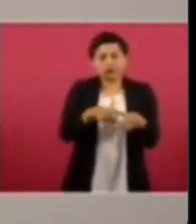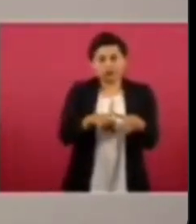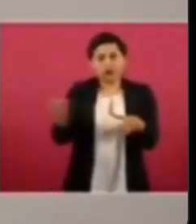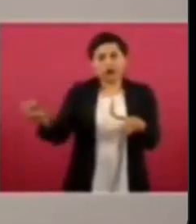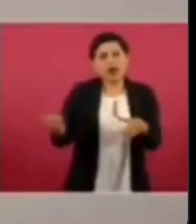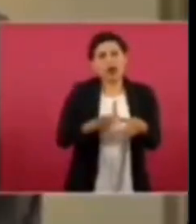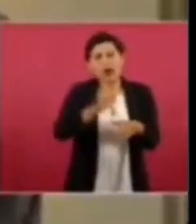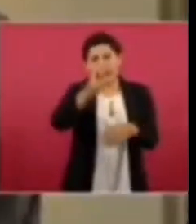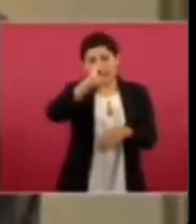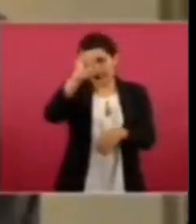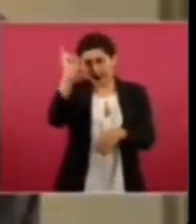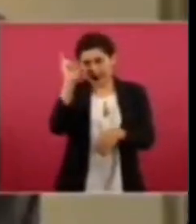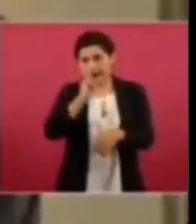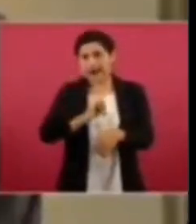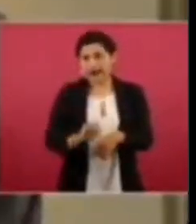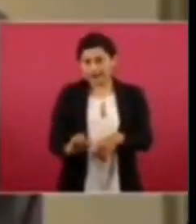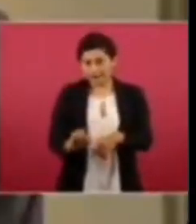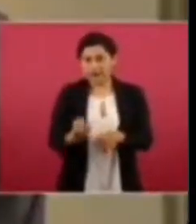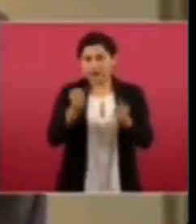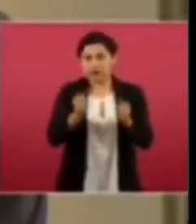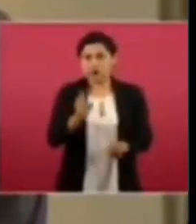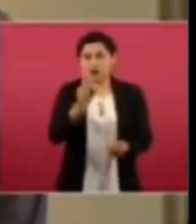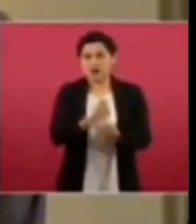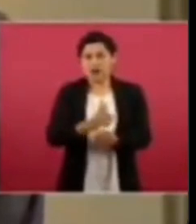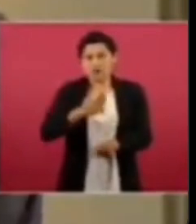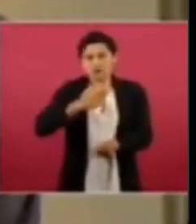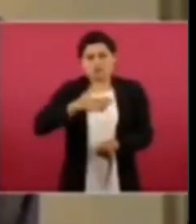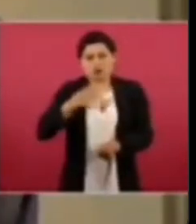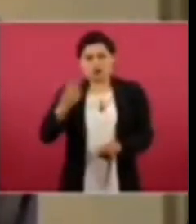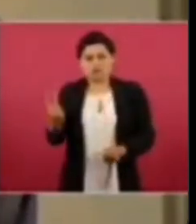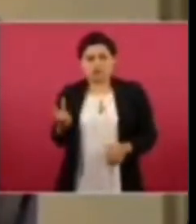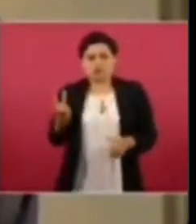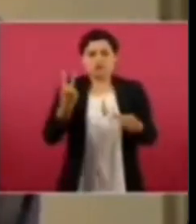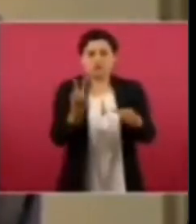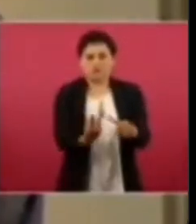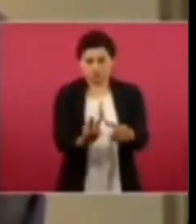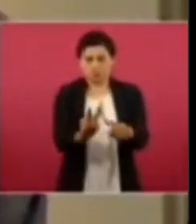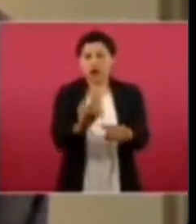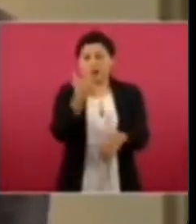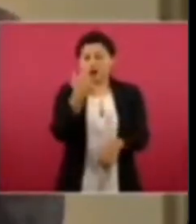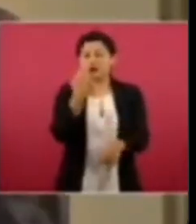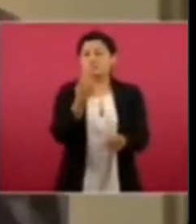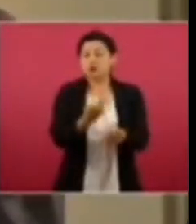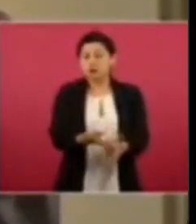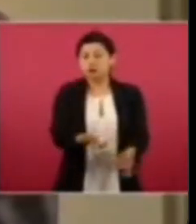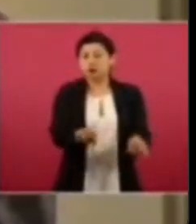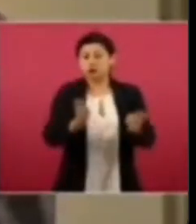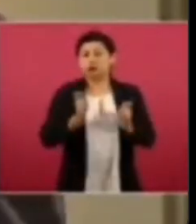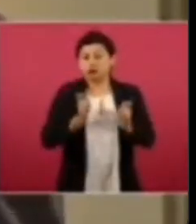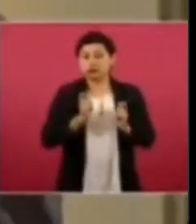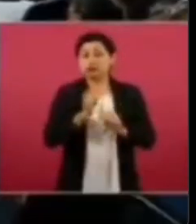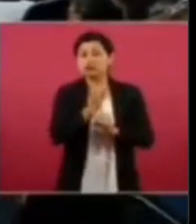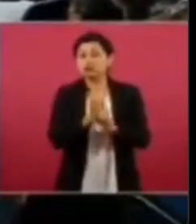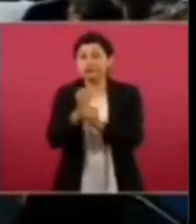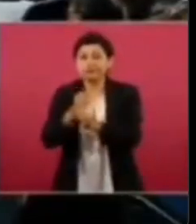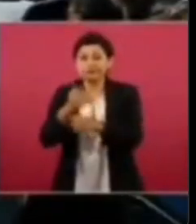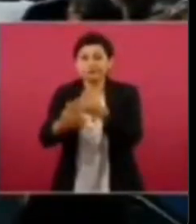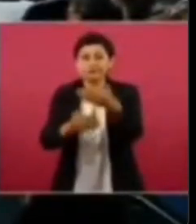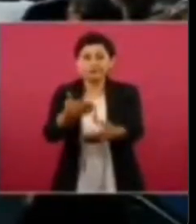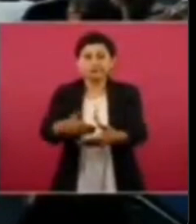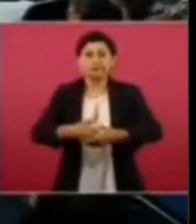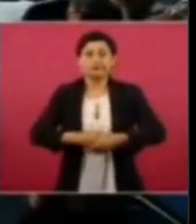de seguridad y su servidor que seremos los responsables directos de esta investigación